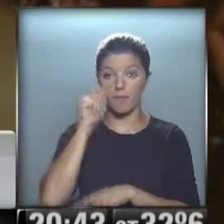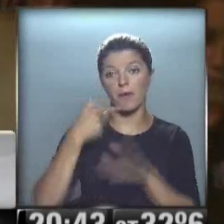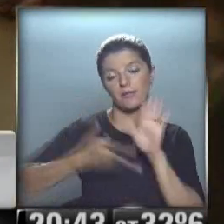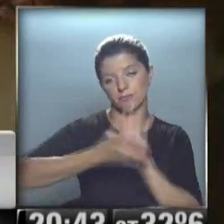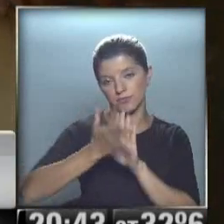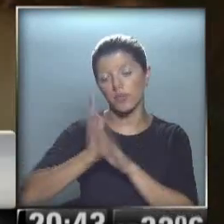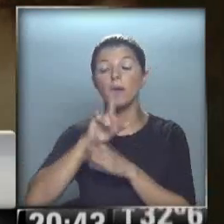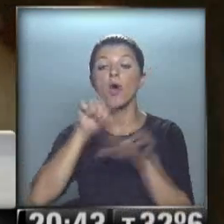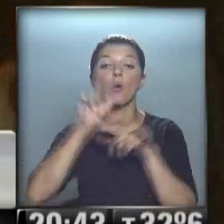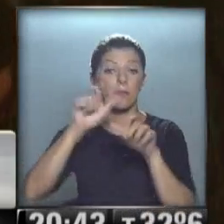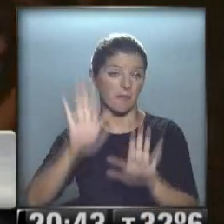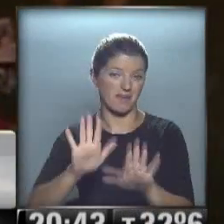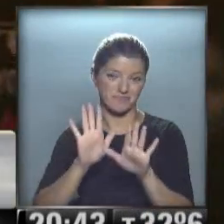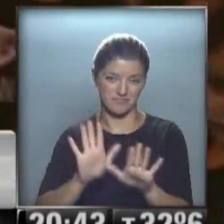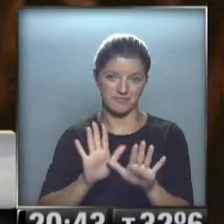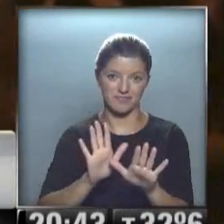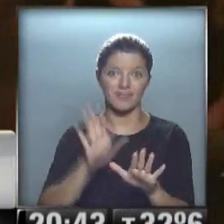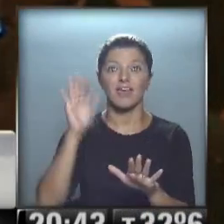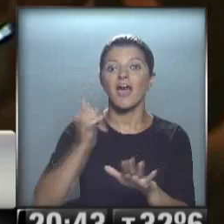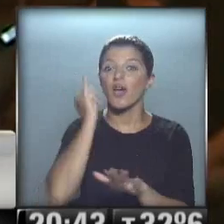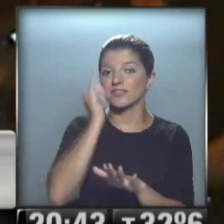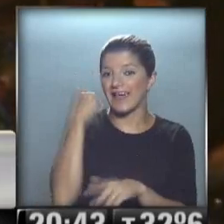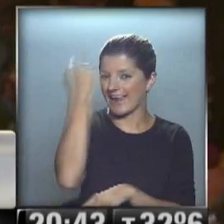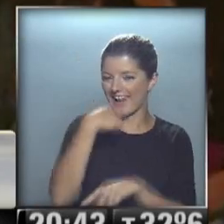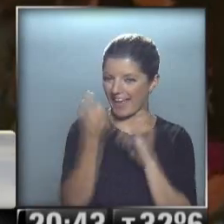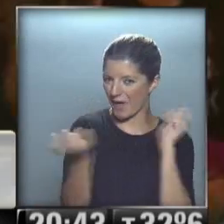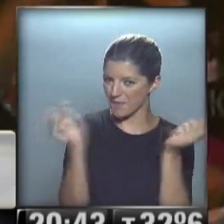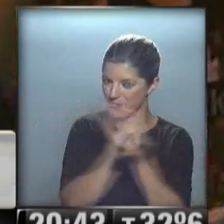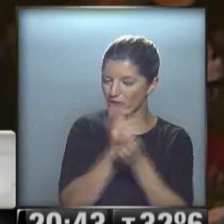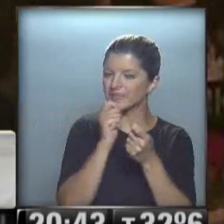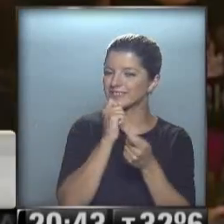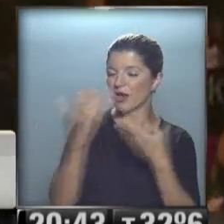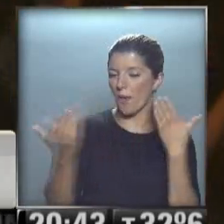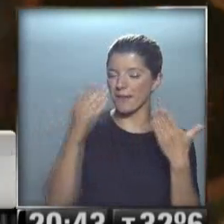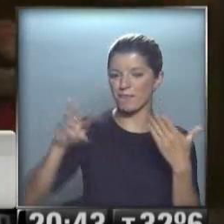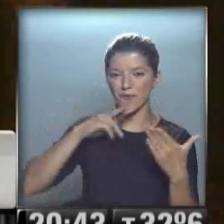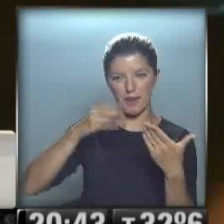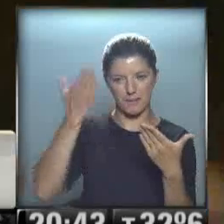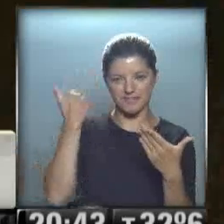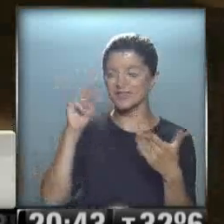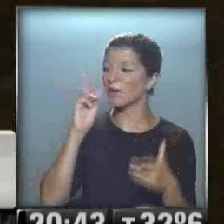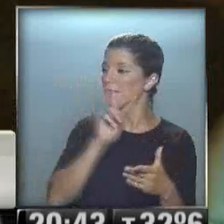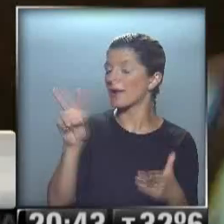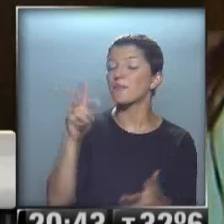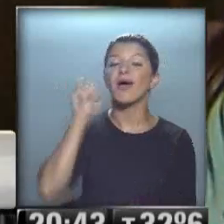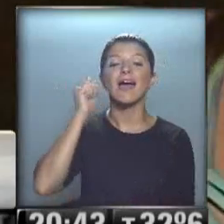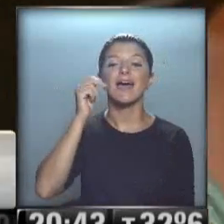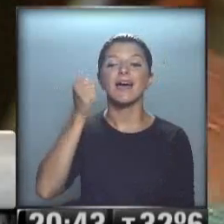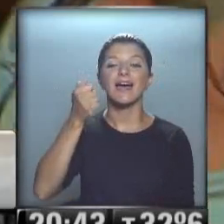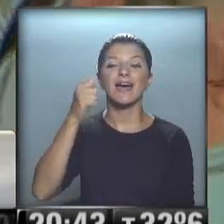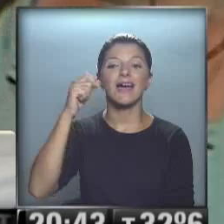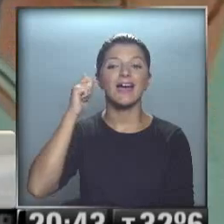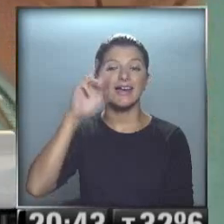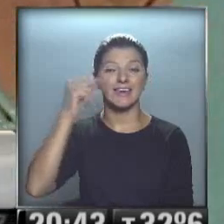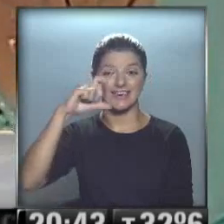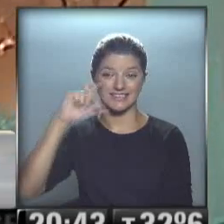estamos con otros que todavía quedan. Y bueno, destacar que las caras no son las mismas con las que estaban el viernes, ¿no? Estamos con Graciela, ella es mamá de una de las alumnas